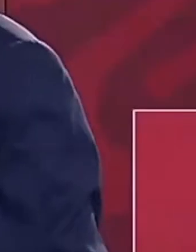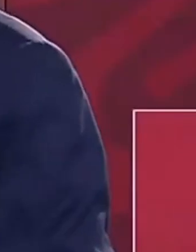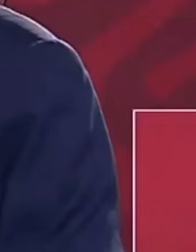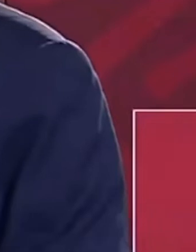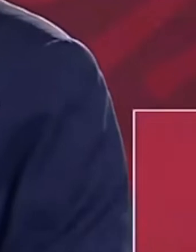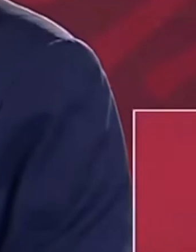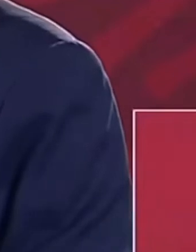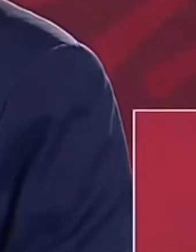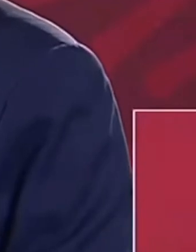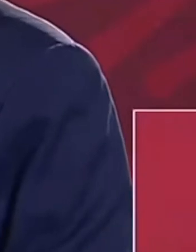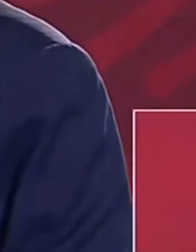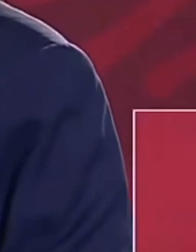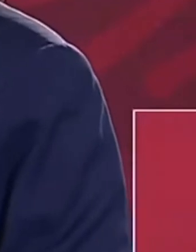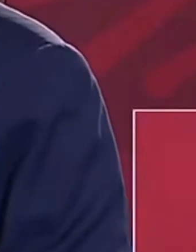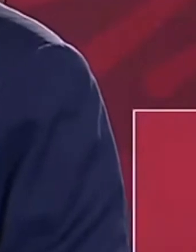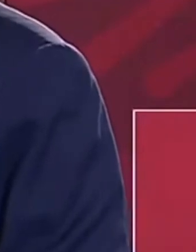informativos